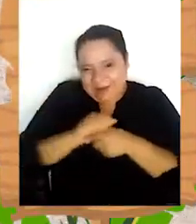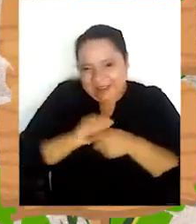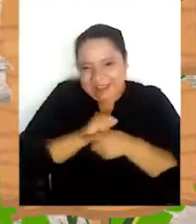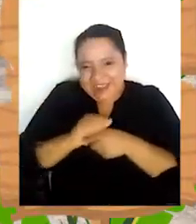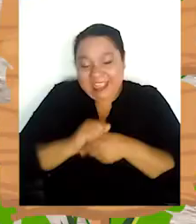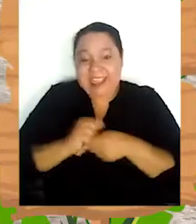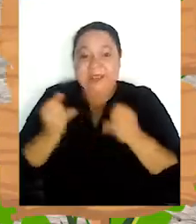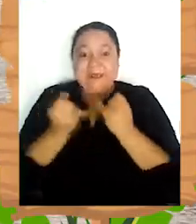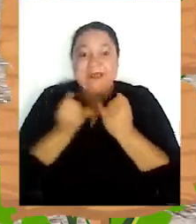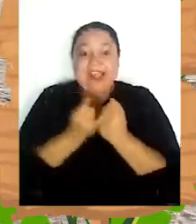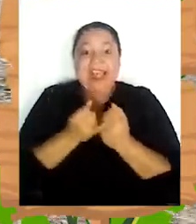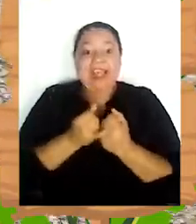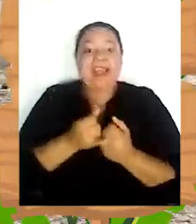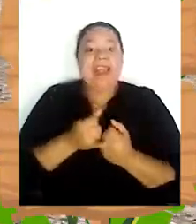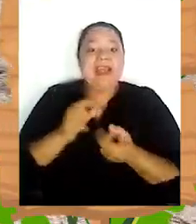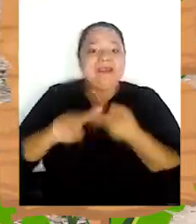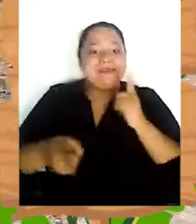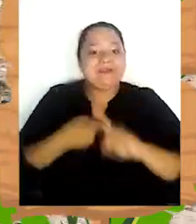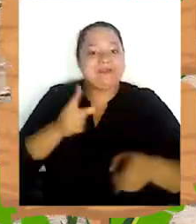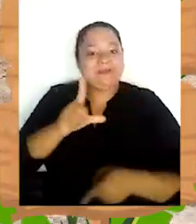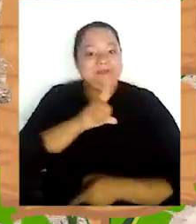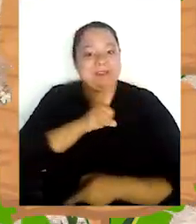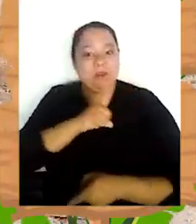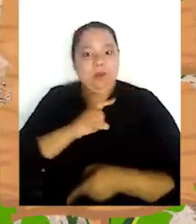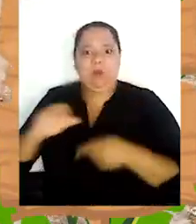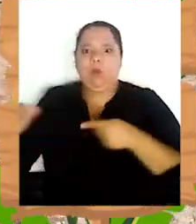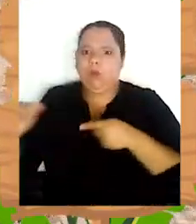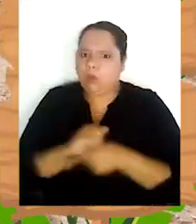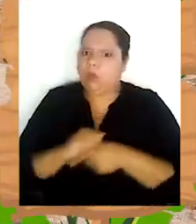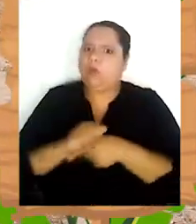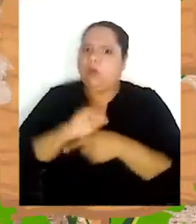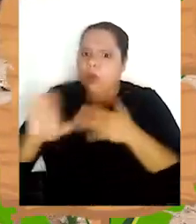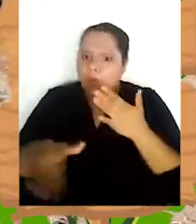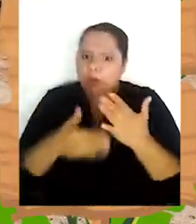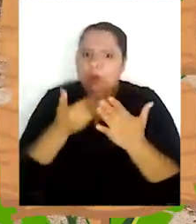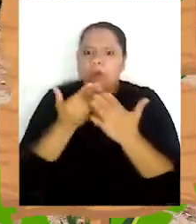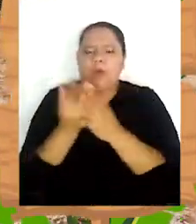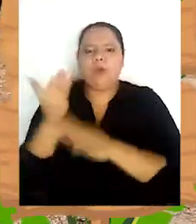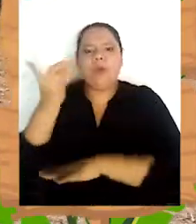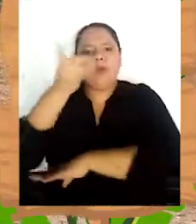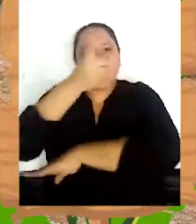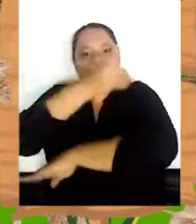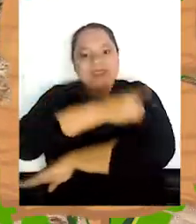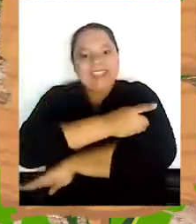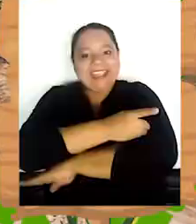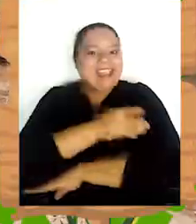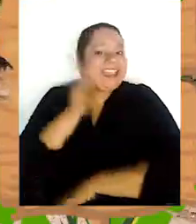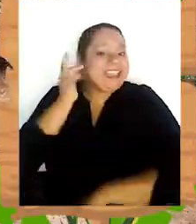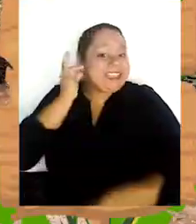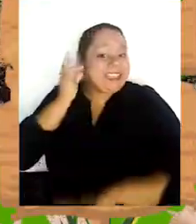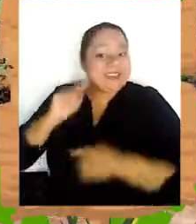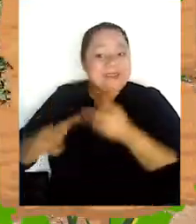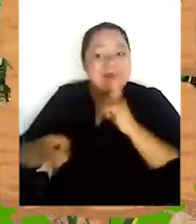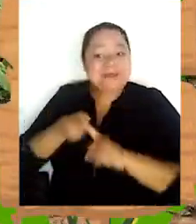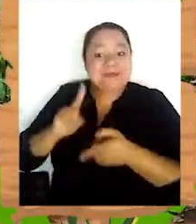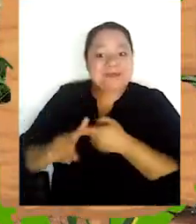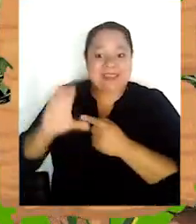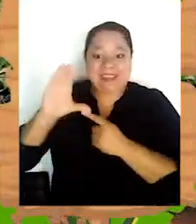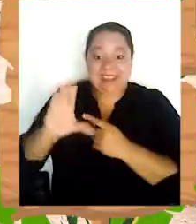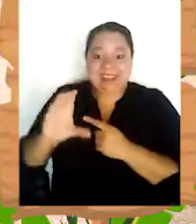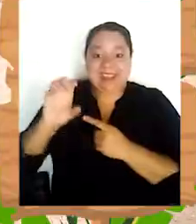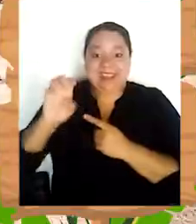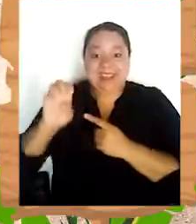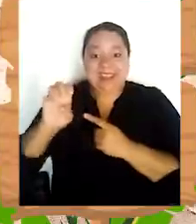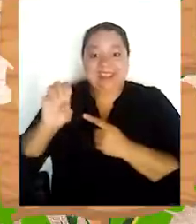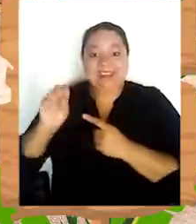amigo Luis, que lo practica casi a diario. Mientras su amiga Cecia riega los cultivos de